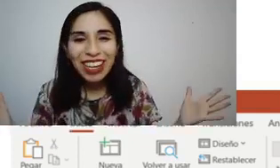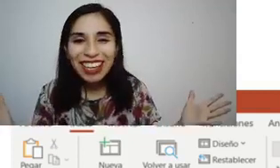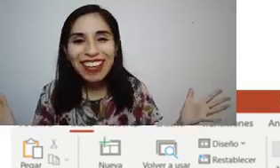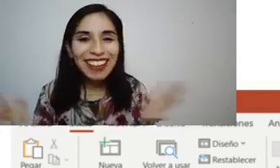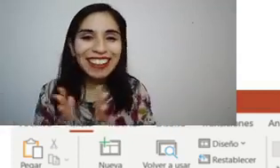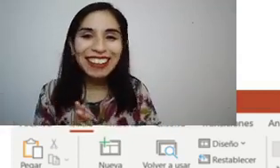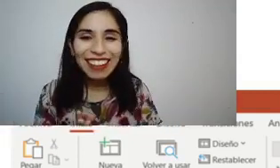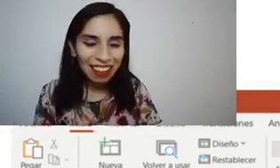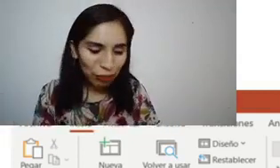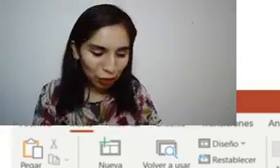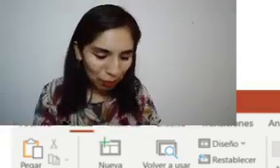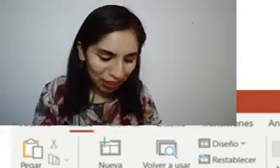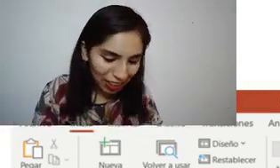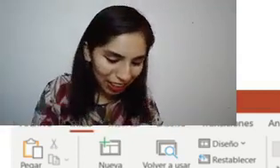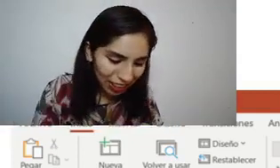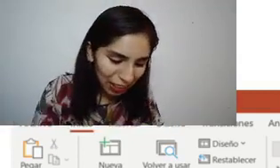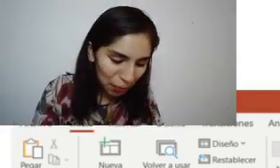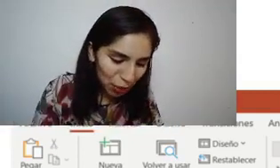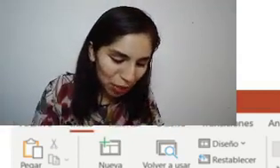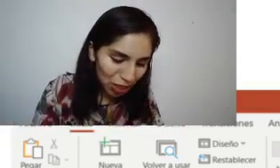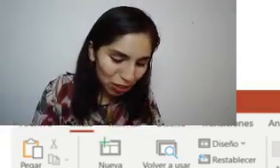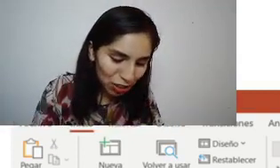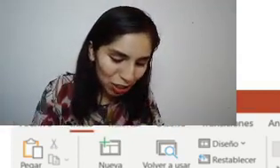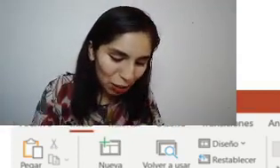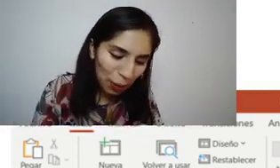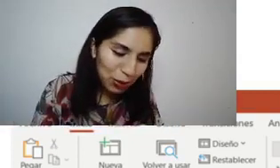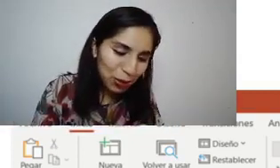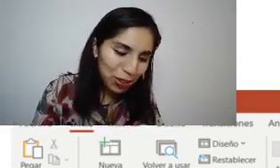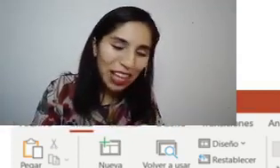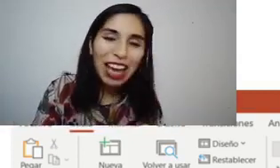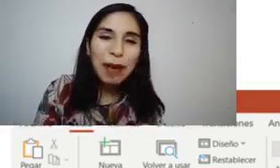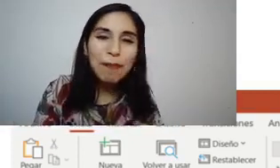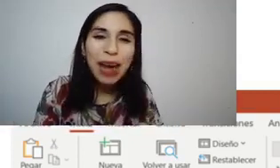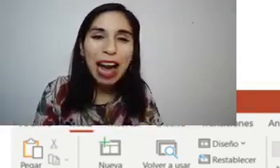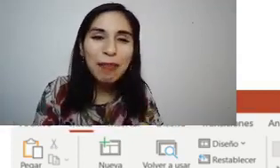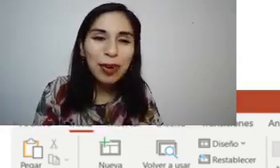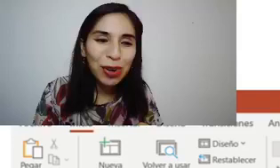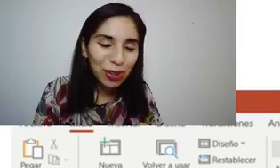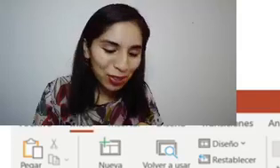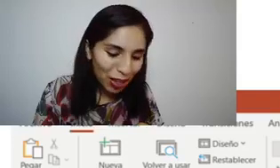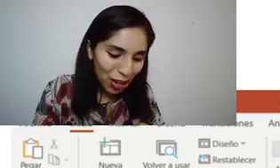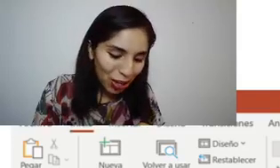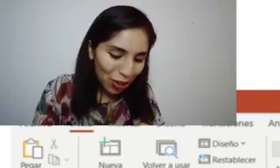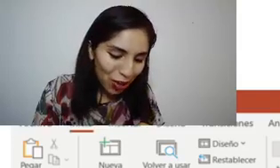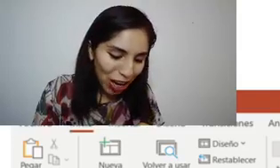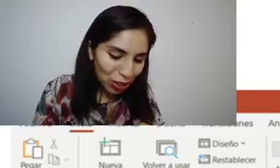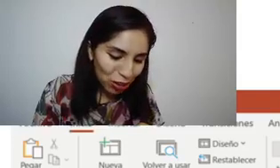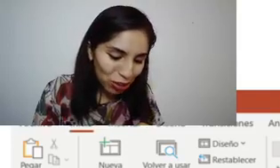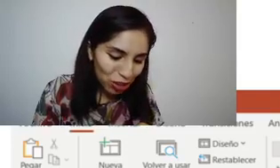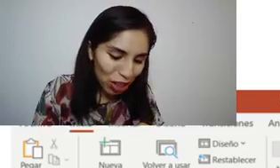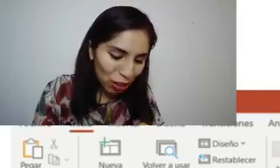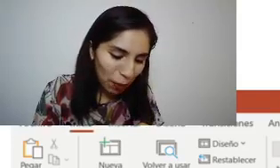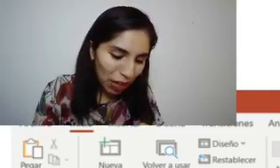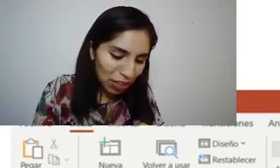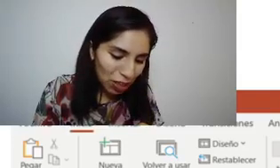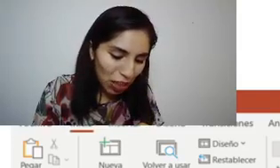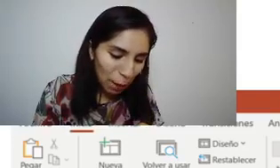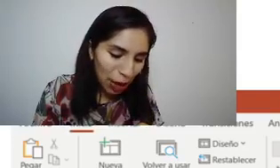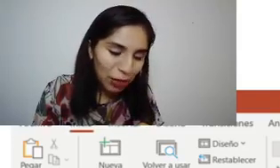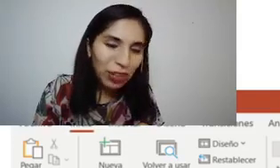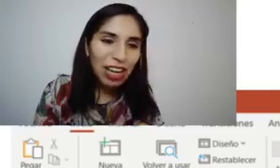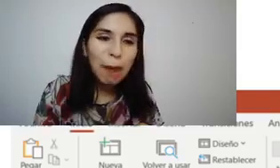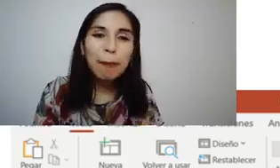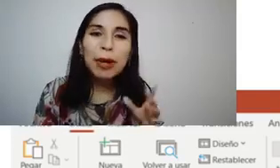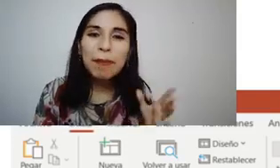bienvenida al taller de informática que está mi corazoncito para usted dar nuevos corazoncito para la